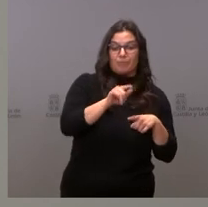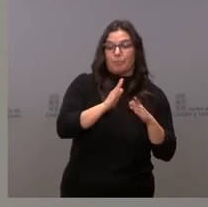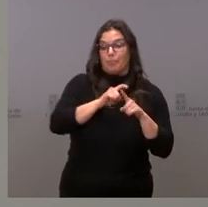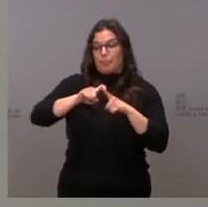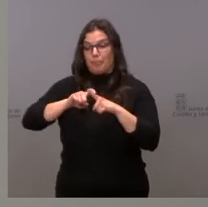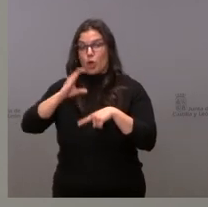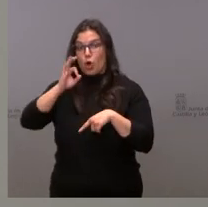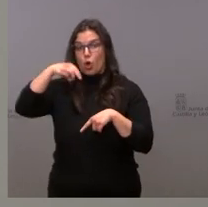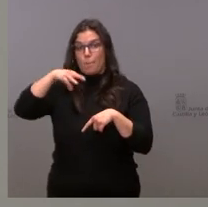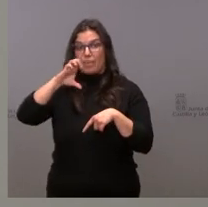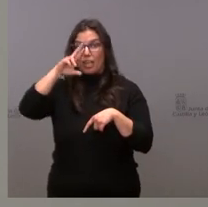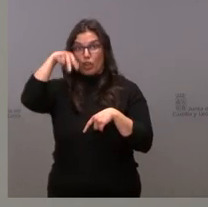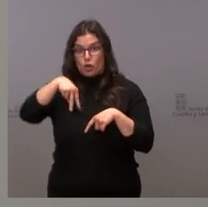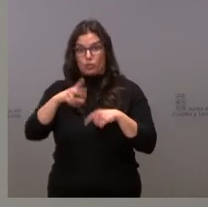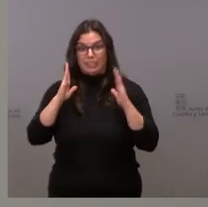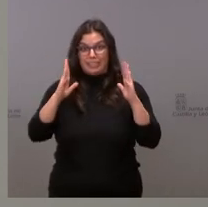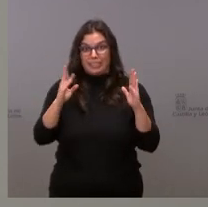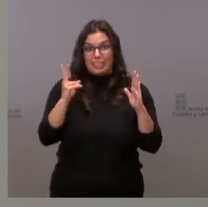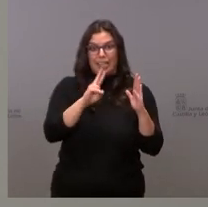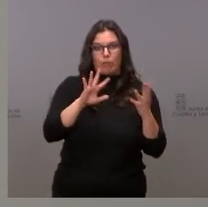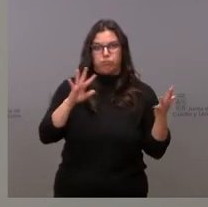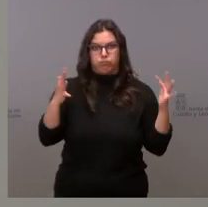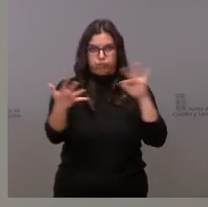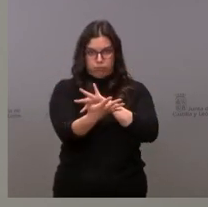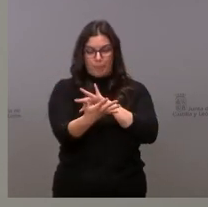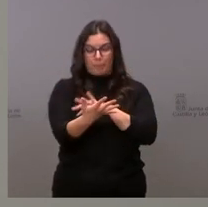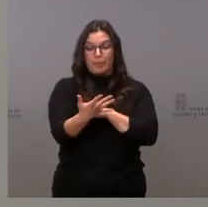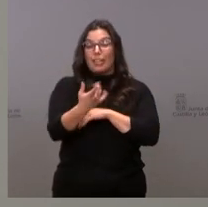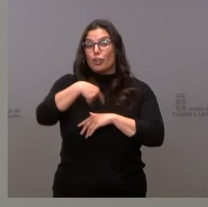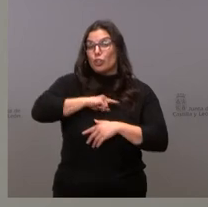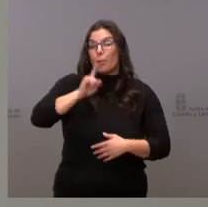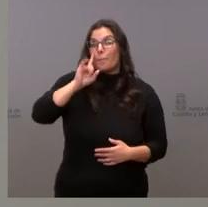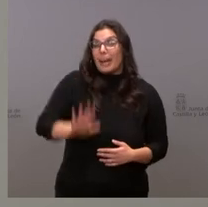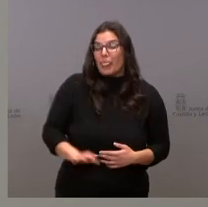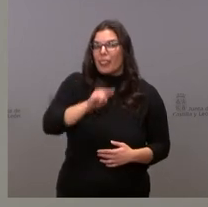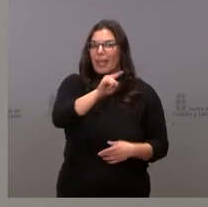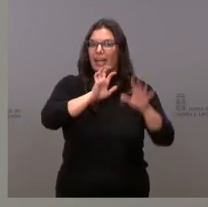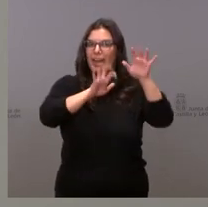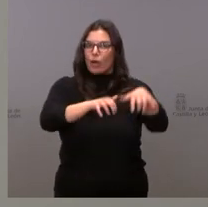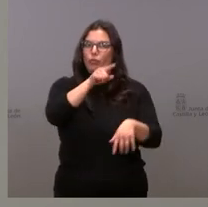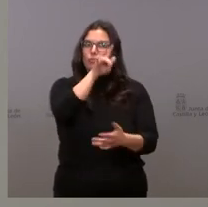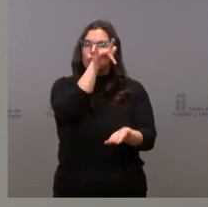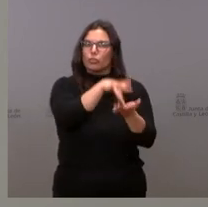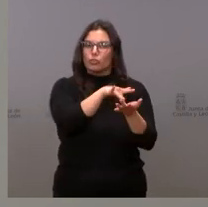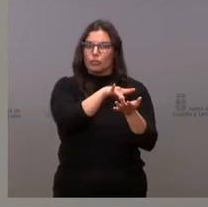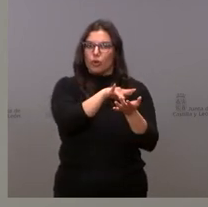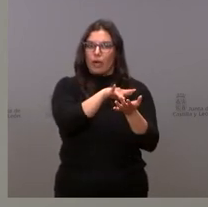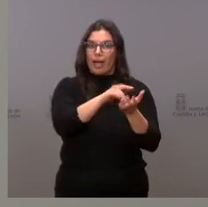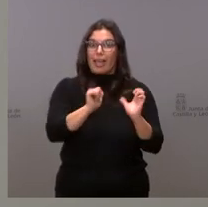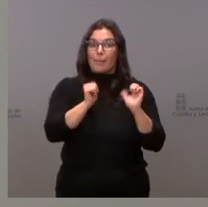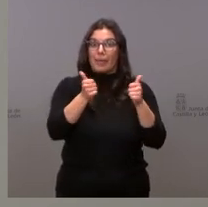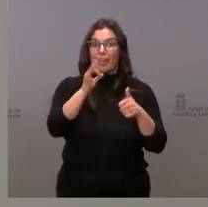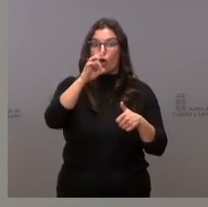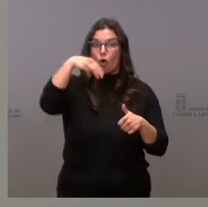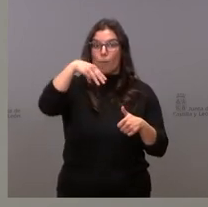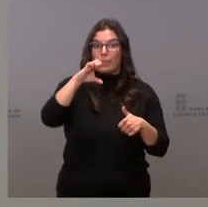probablemente por los datos que tenemos haya sido la provincia que más tarde se ha incorporado a